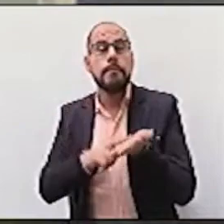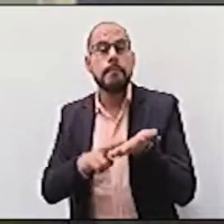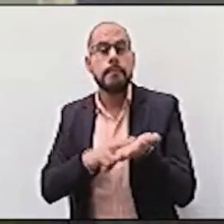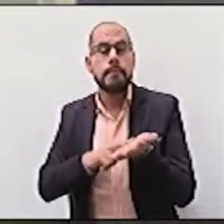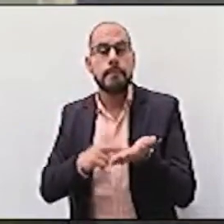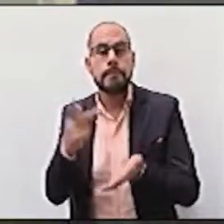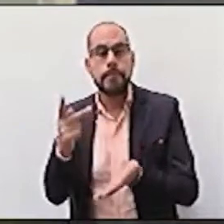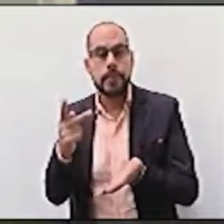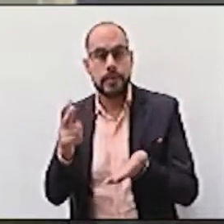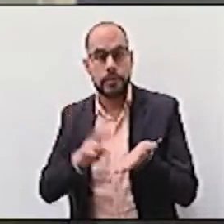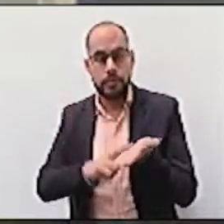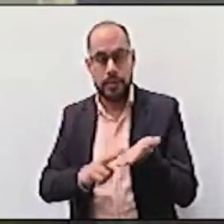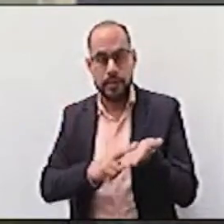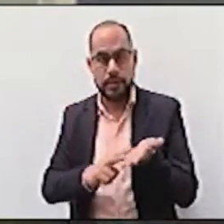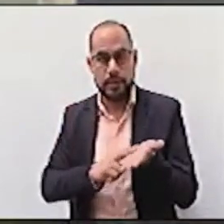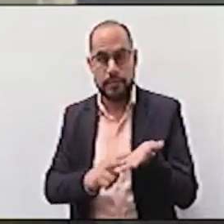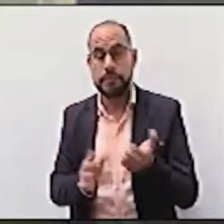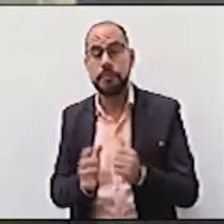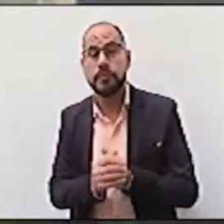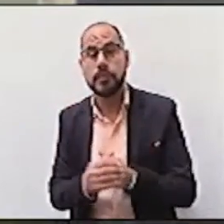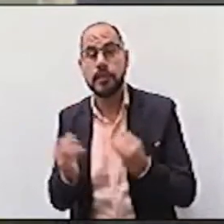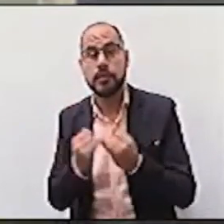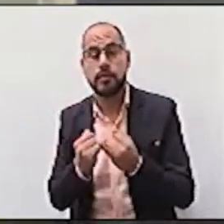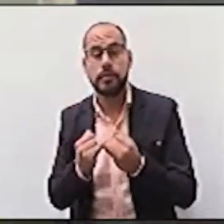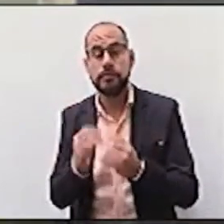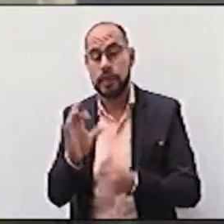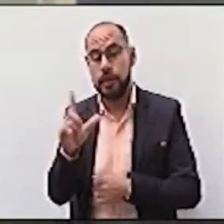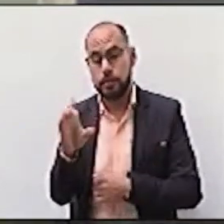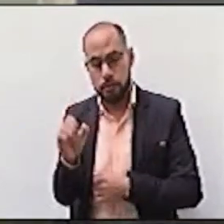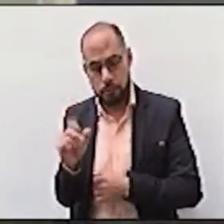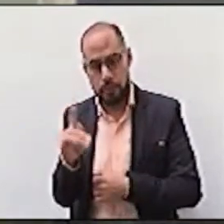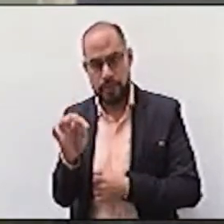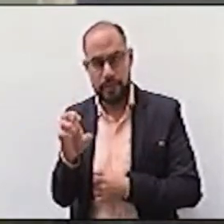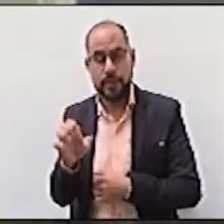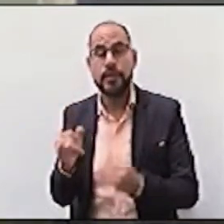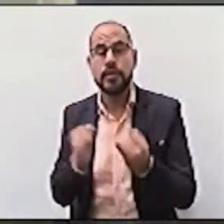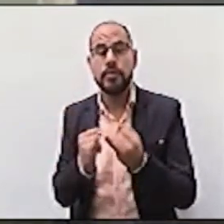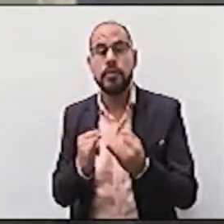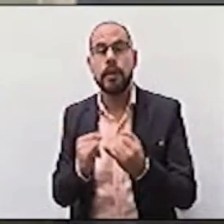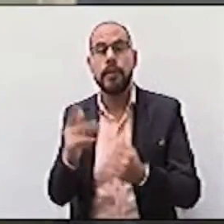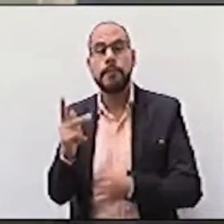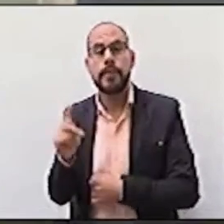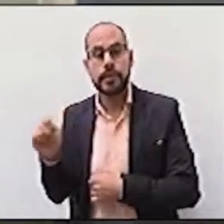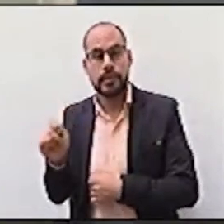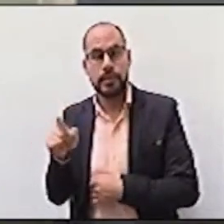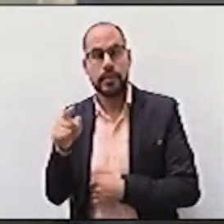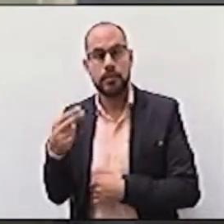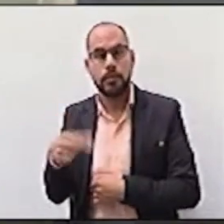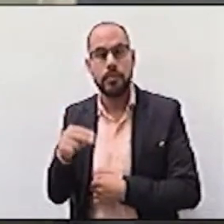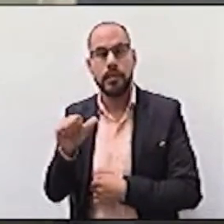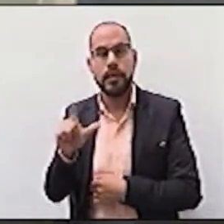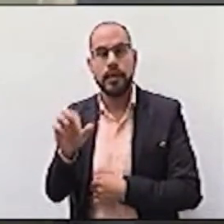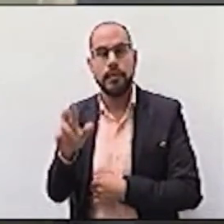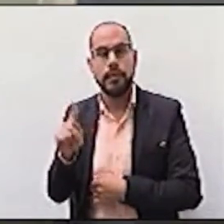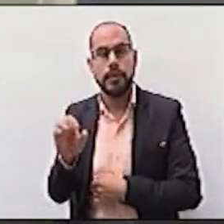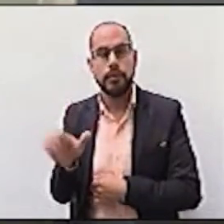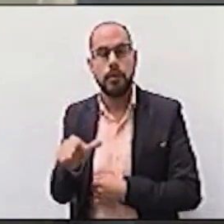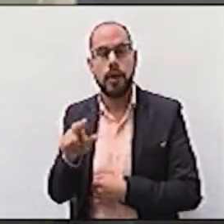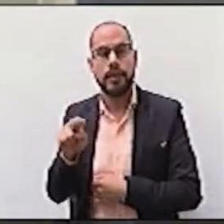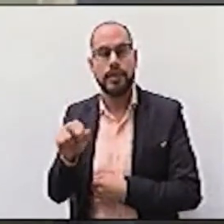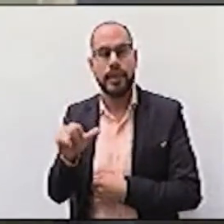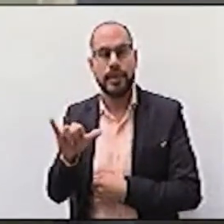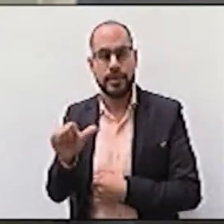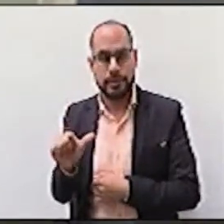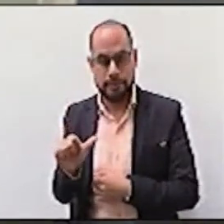el coordinador de los diputados federales del Partido del Trabajo, Alberto Anache.